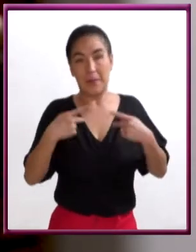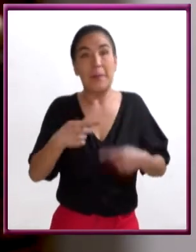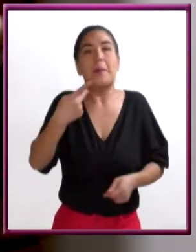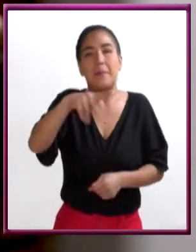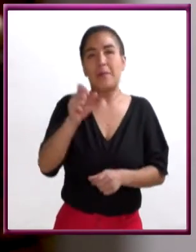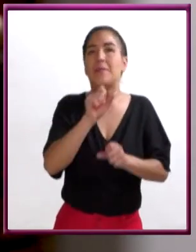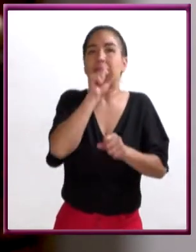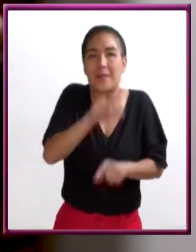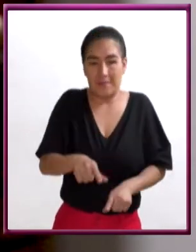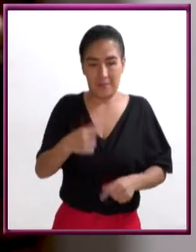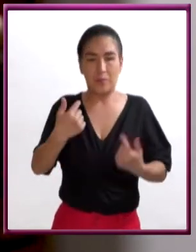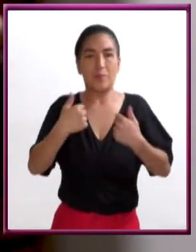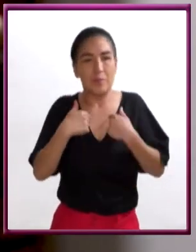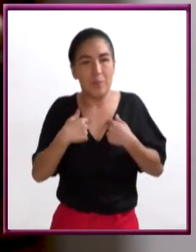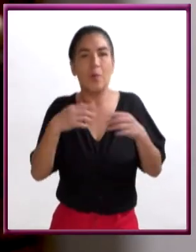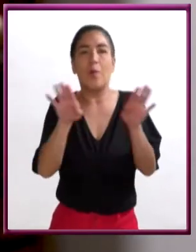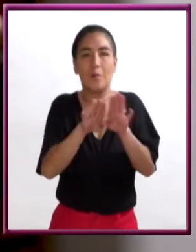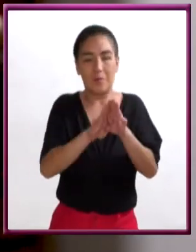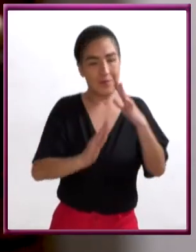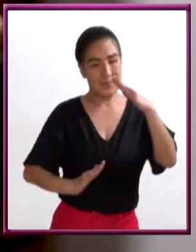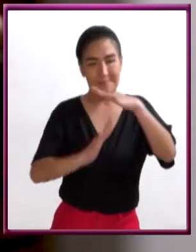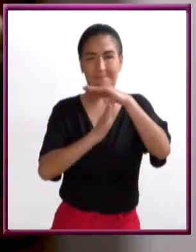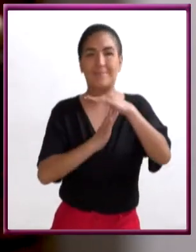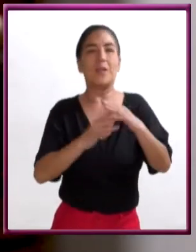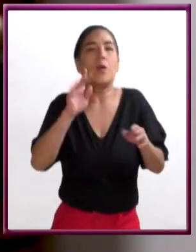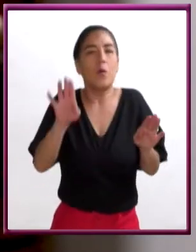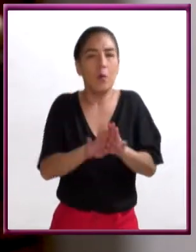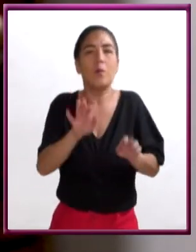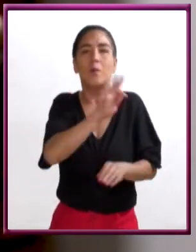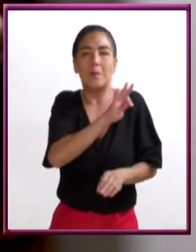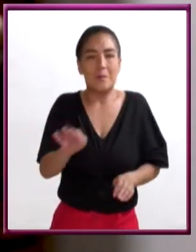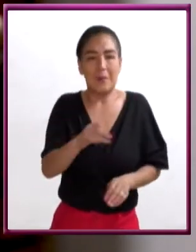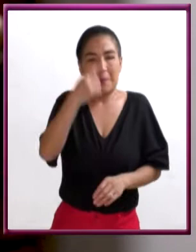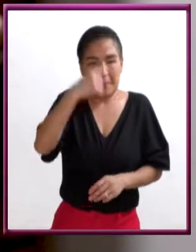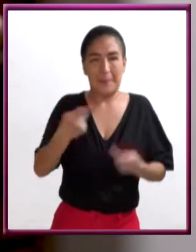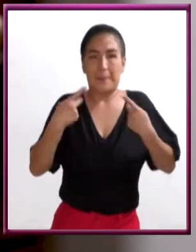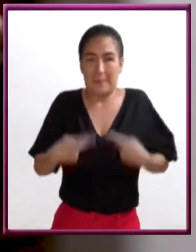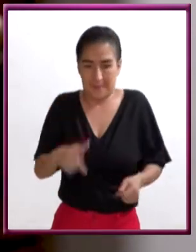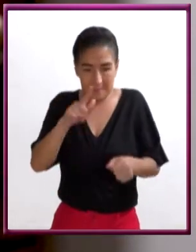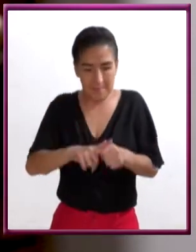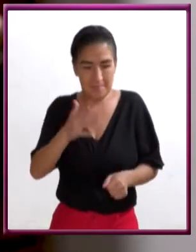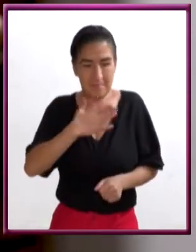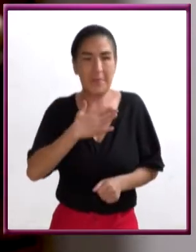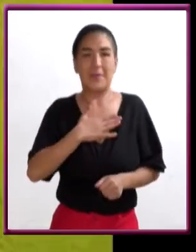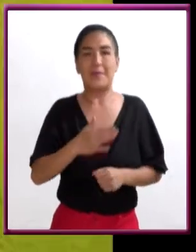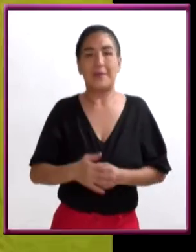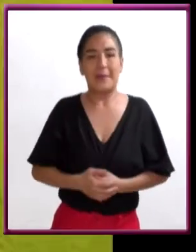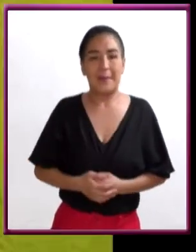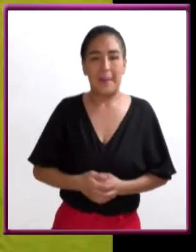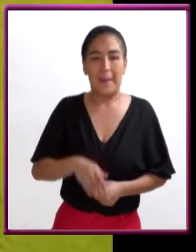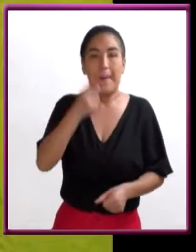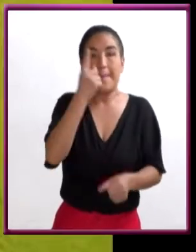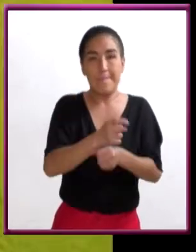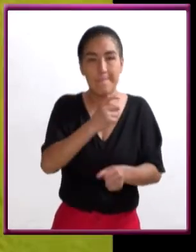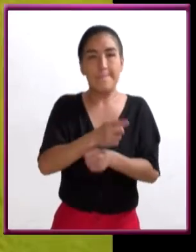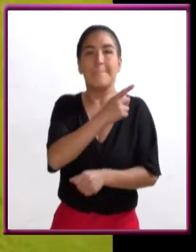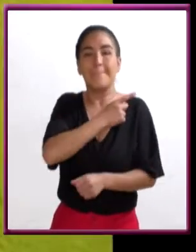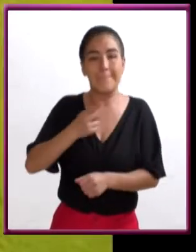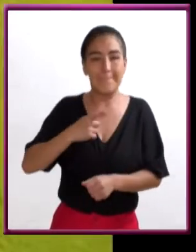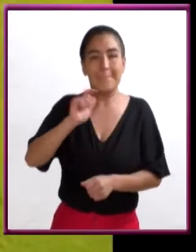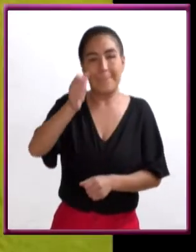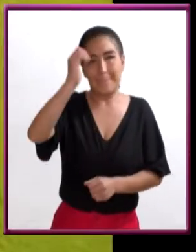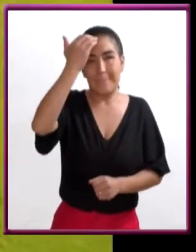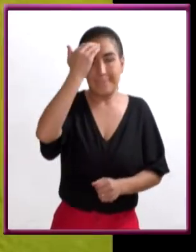pero también a nosotros mismos. ¿Cómo poder aprender a poner límites personales claros? Bueno, primero tenemos